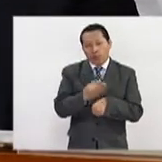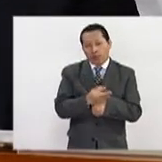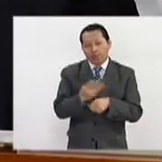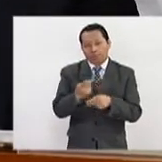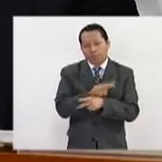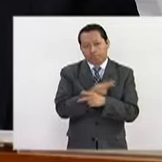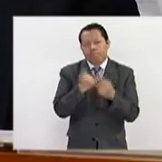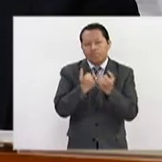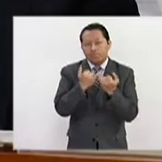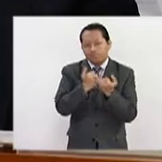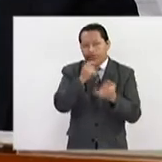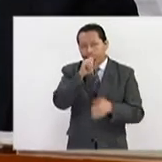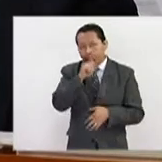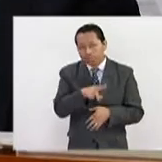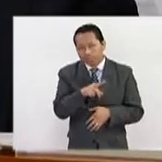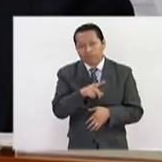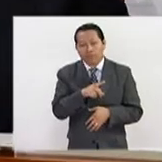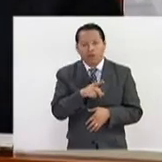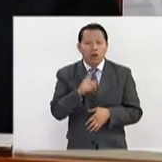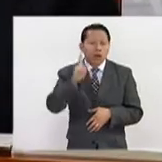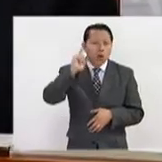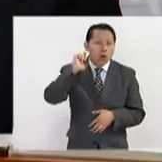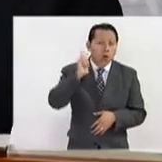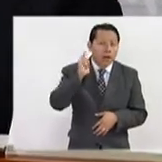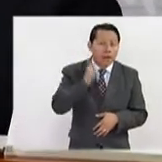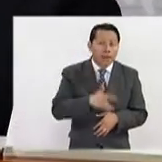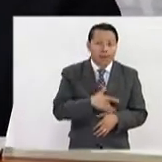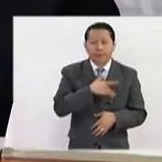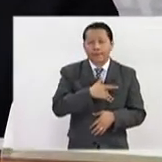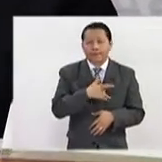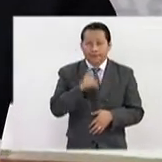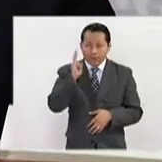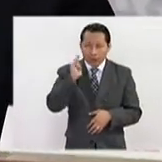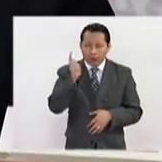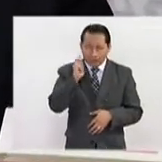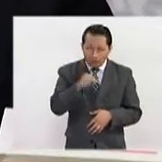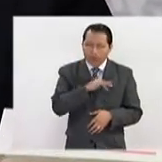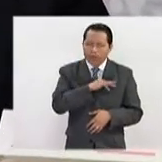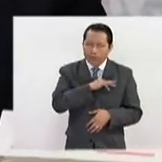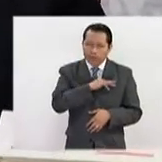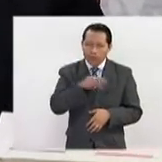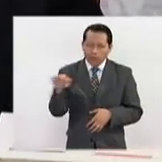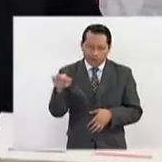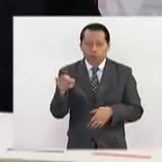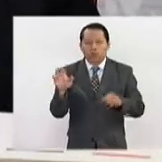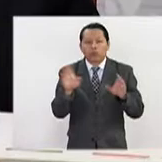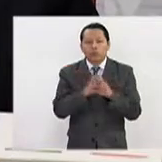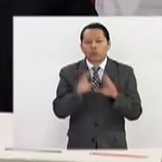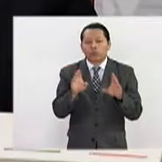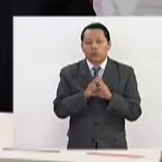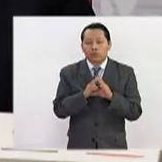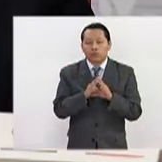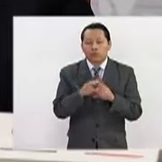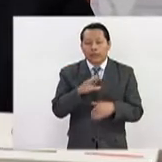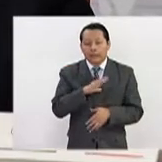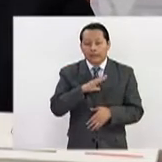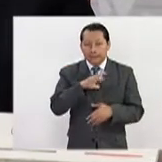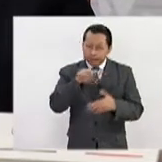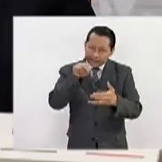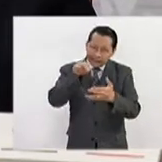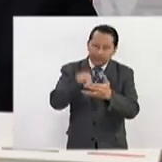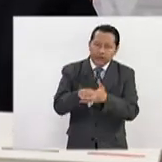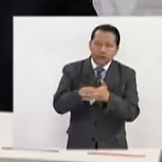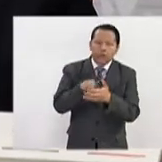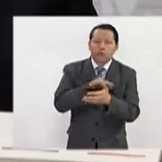por supuesto que tenemos la esperanza de que sea factible, posible, de que la ejecución